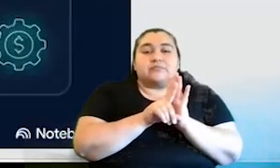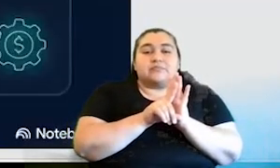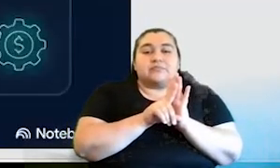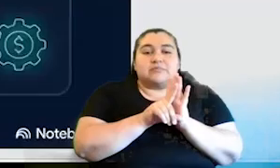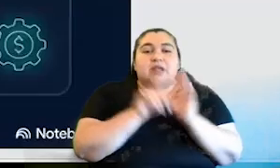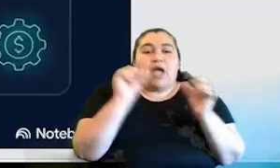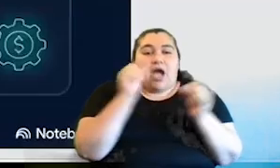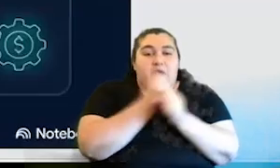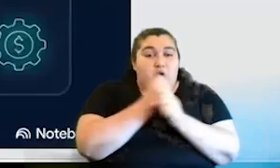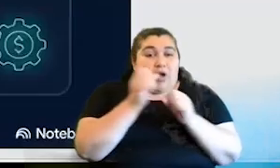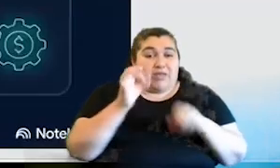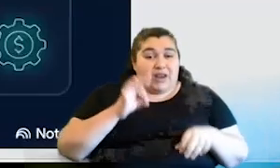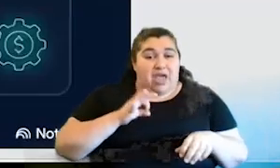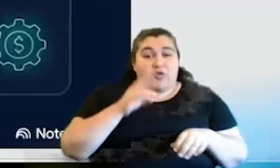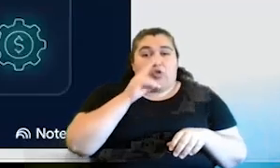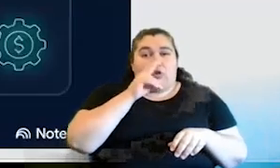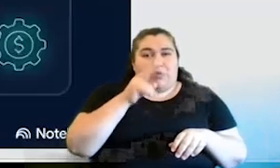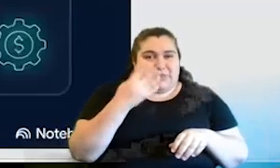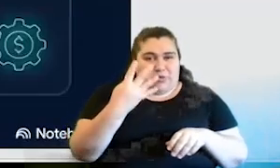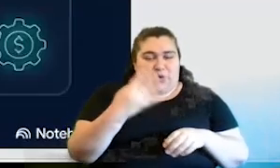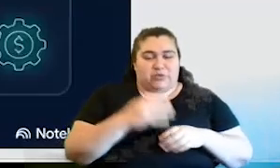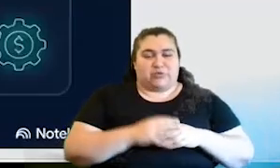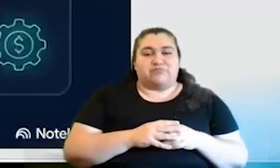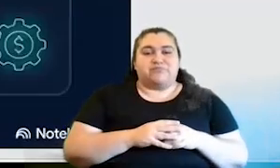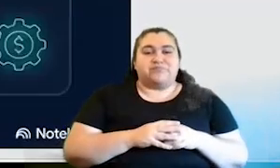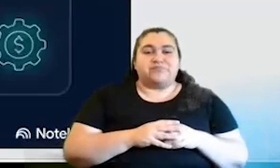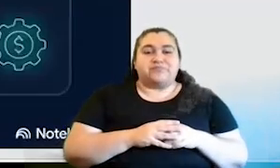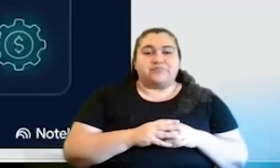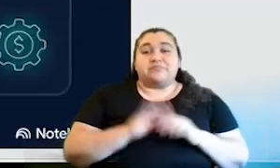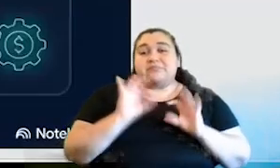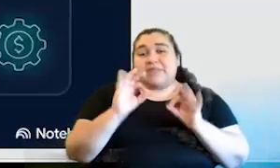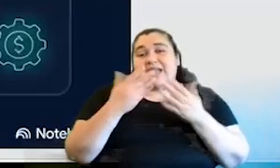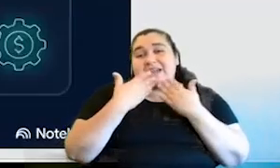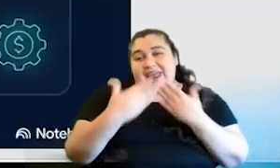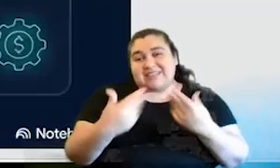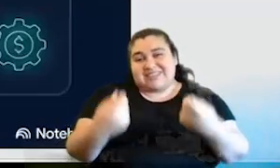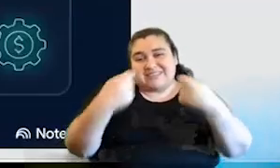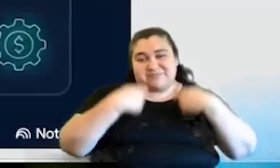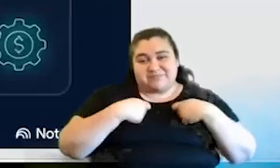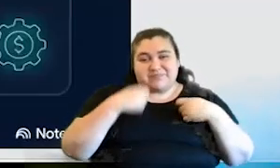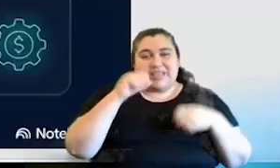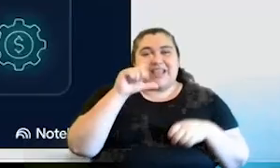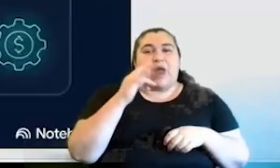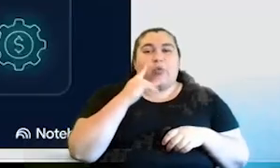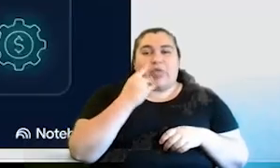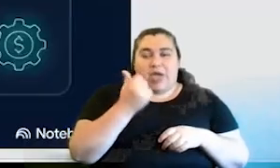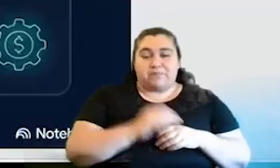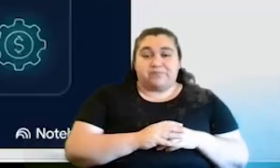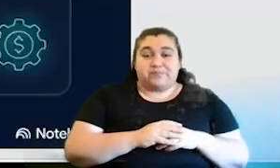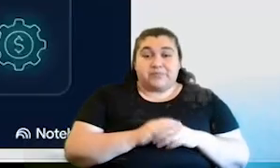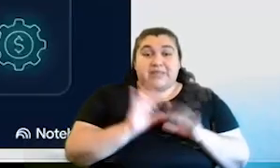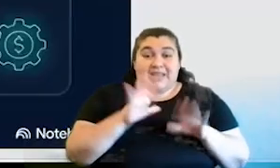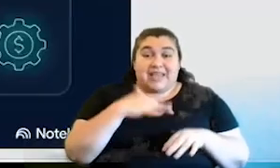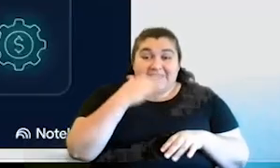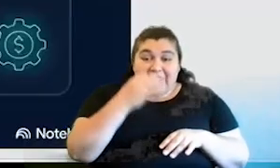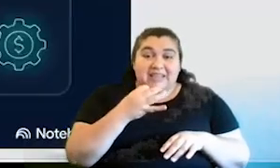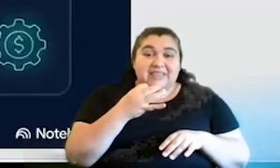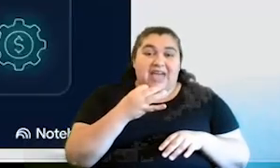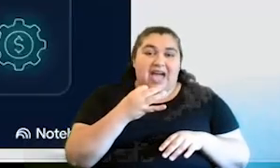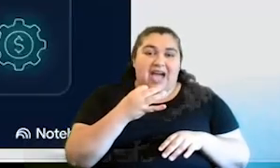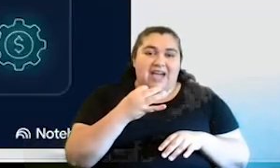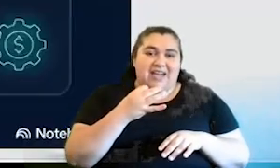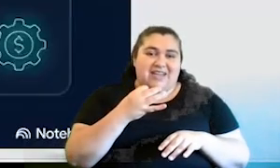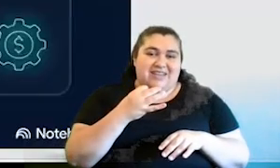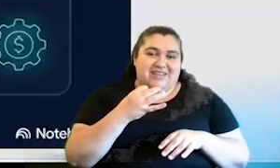sancionada del año 2024. Bueno, gracias, Clau. En realidad le di la parte